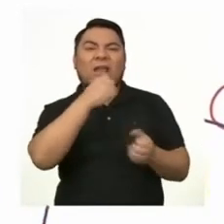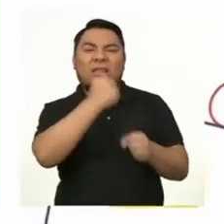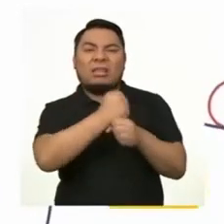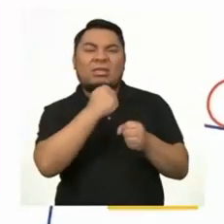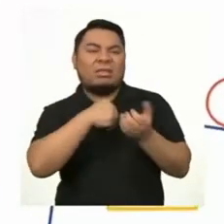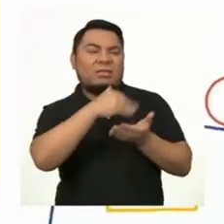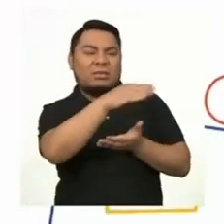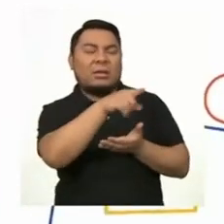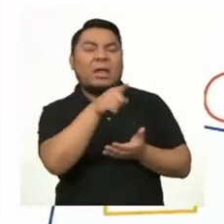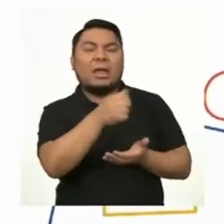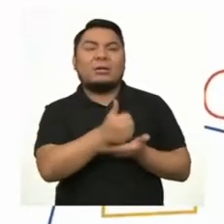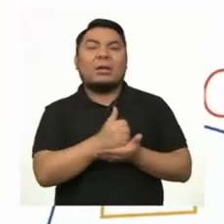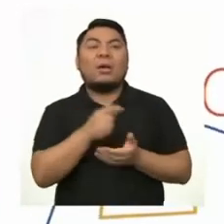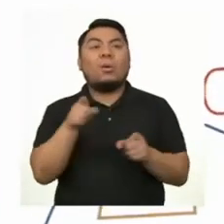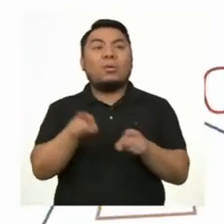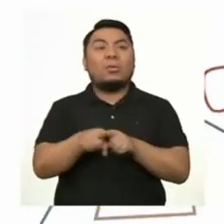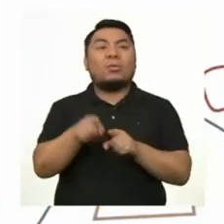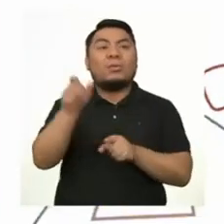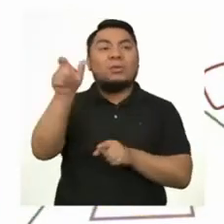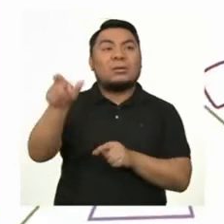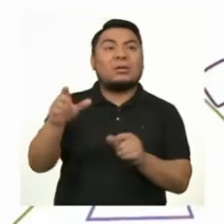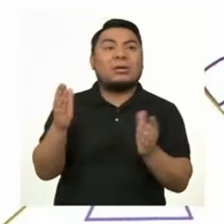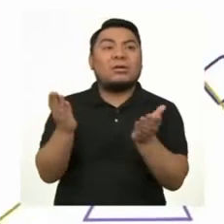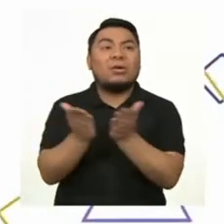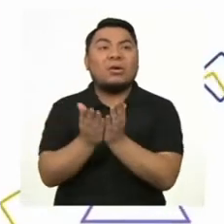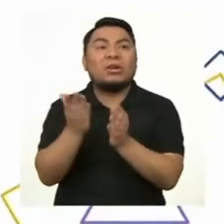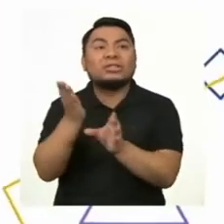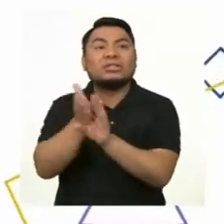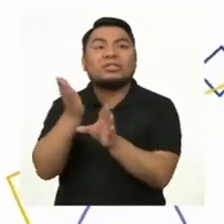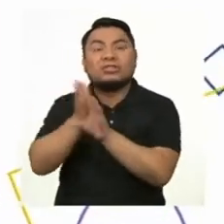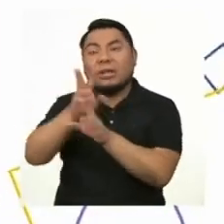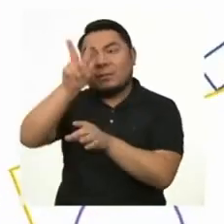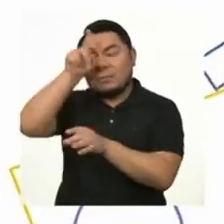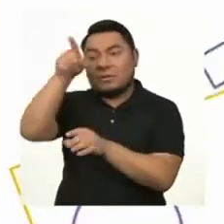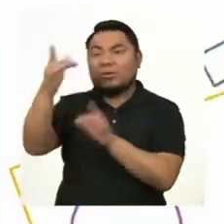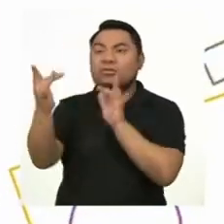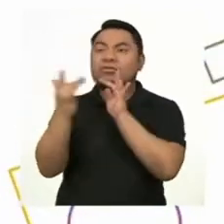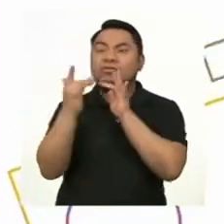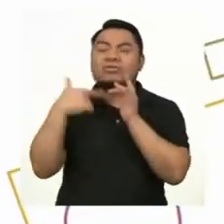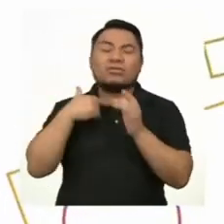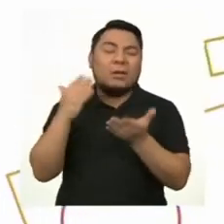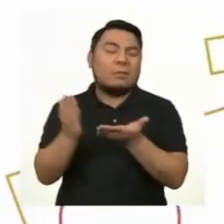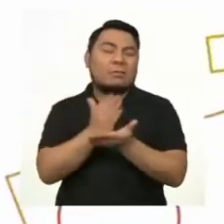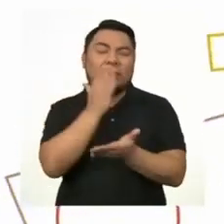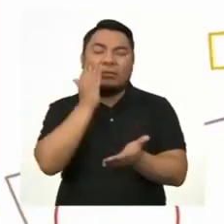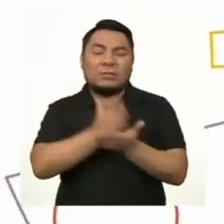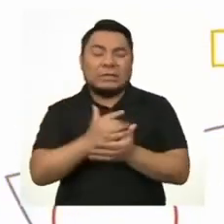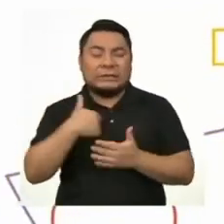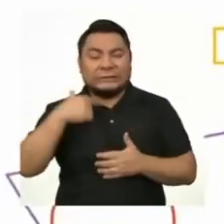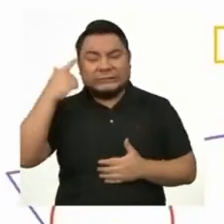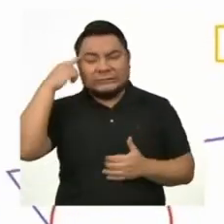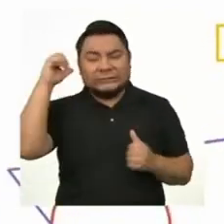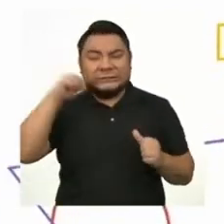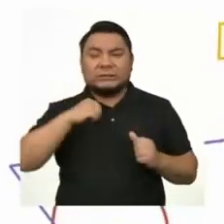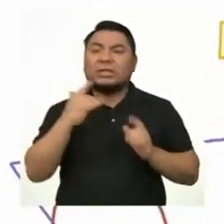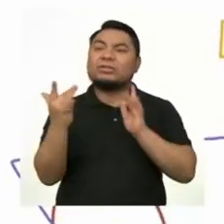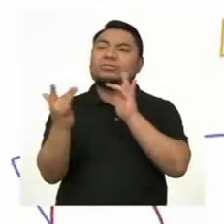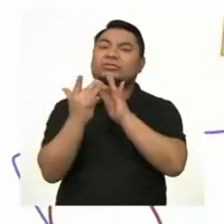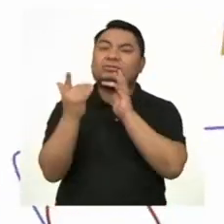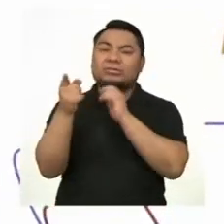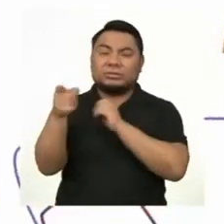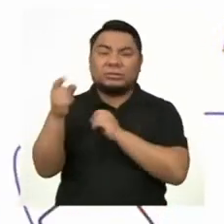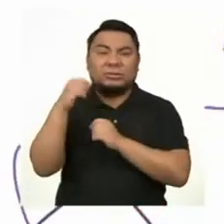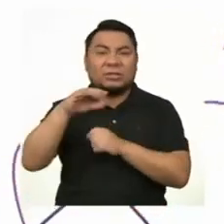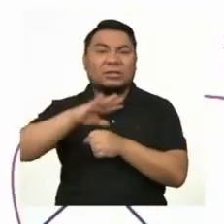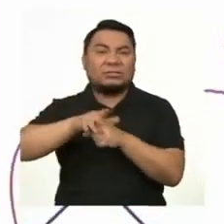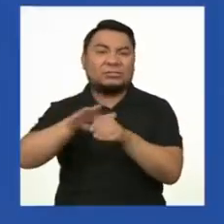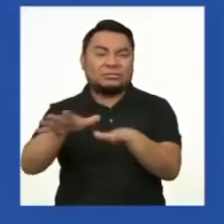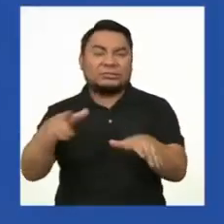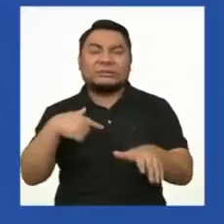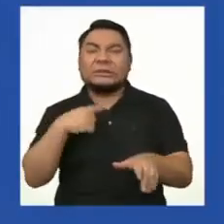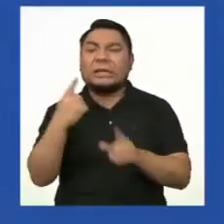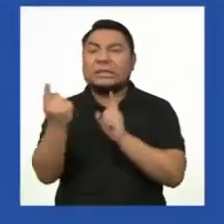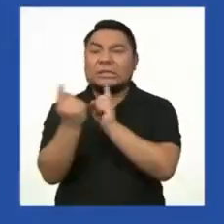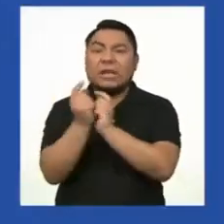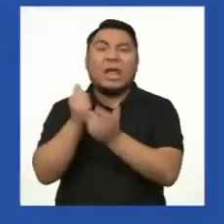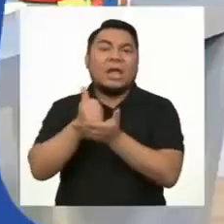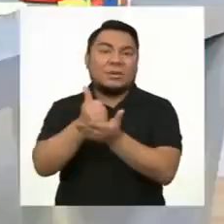Psicología por el Perú, que son personas que te dan citas en caso de problemas de salud mental causados por el